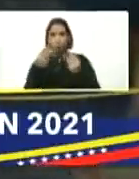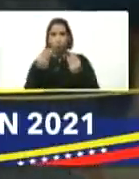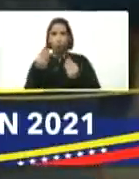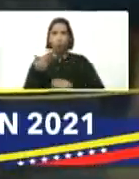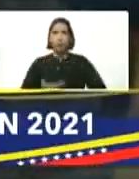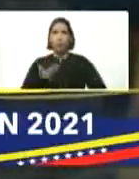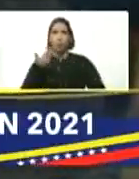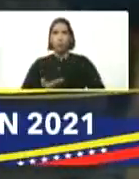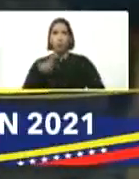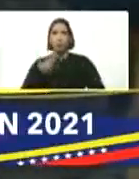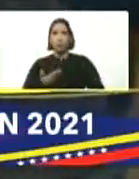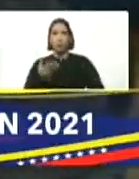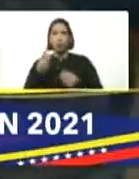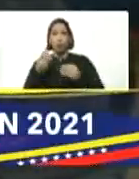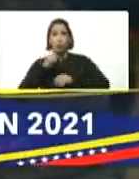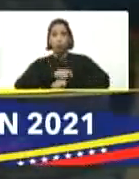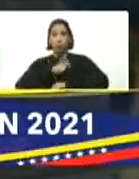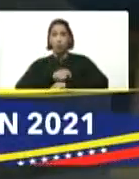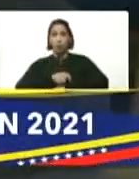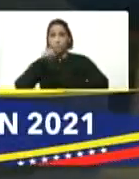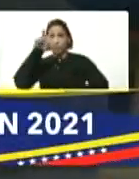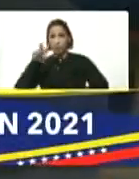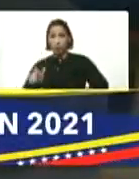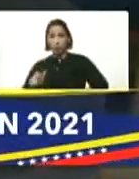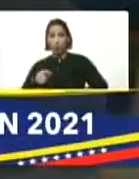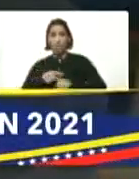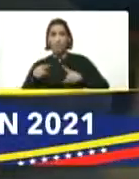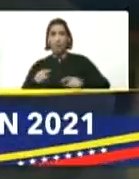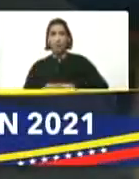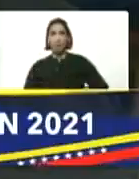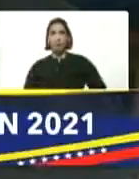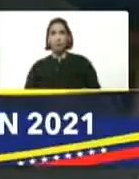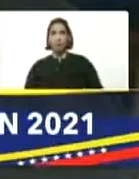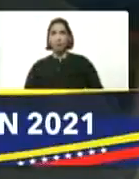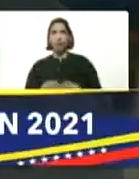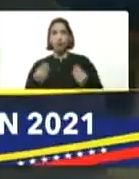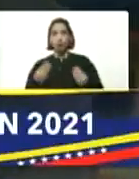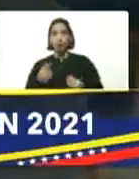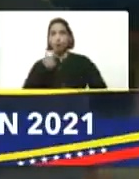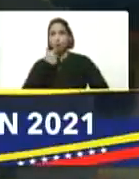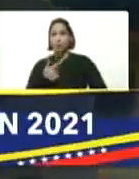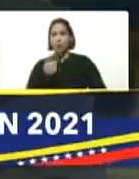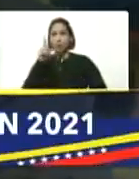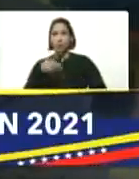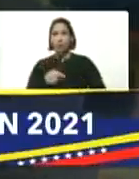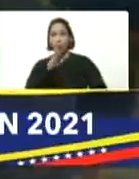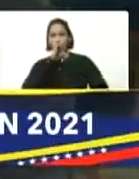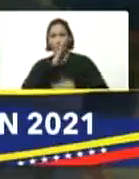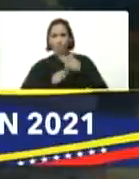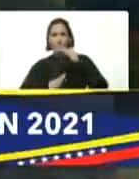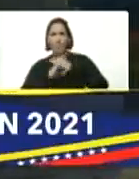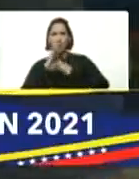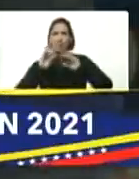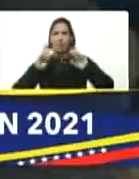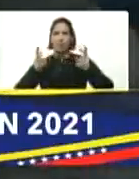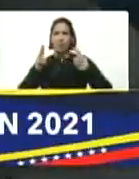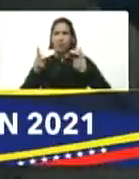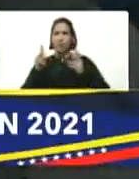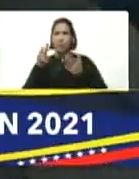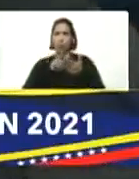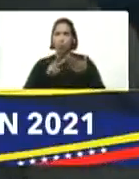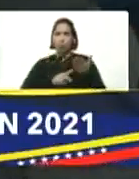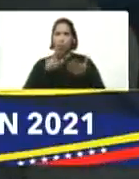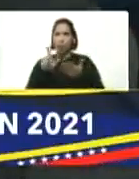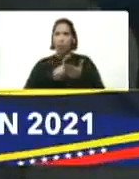importancia, tanto tiempo de su persona, tanta, yo diría también, humildad en términos de lectores, como lo ha